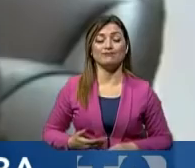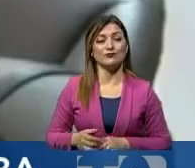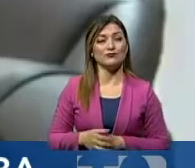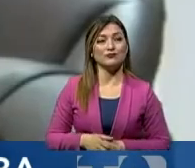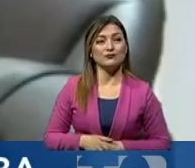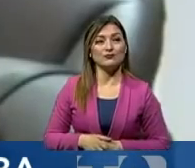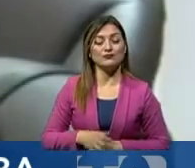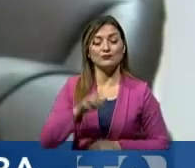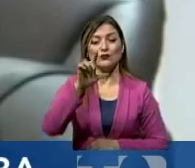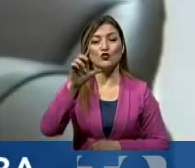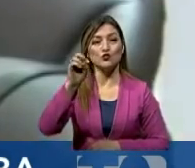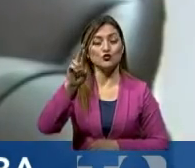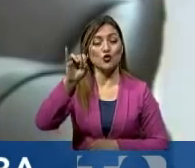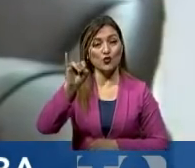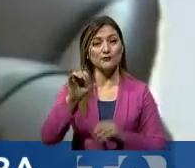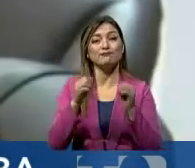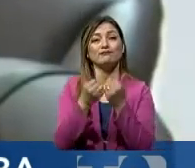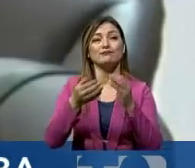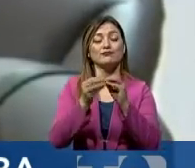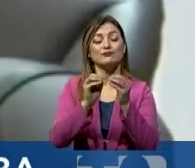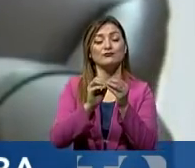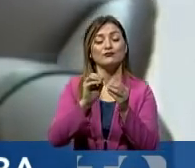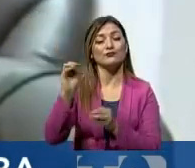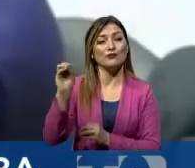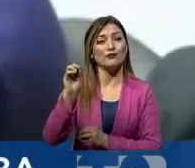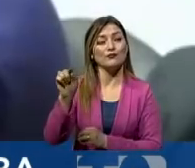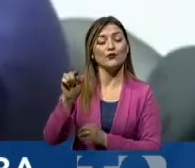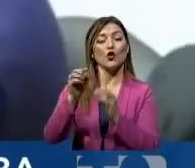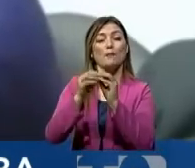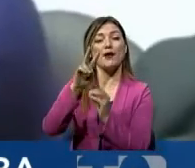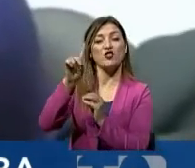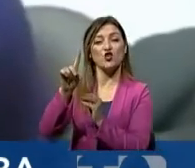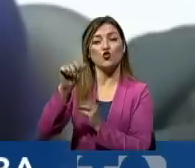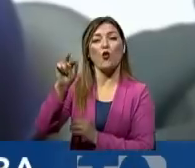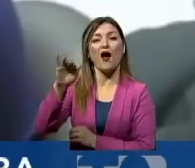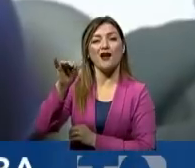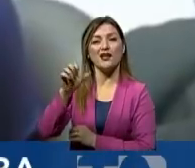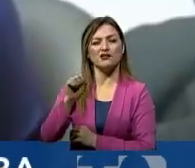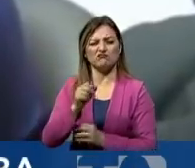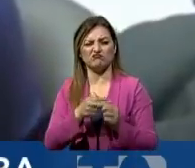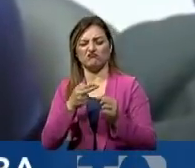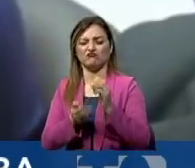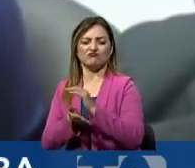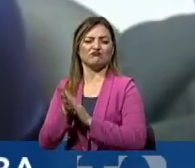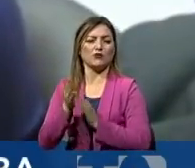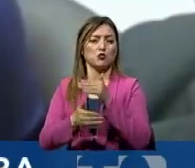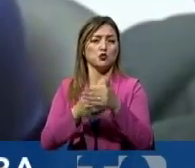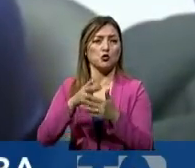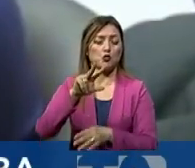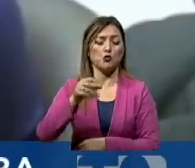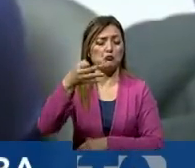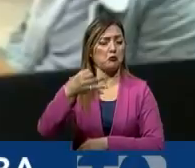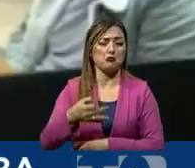Saquicela. Yori y la asambleísta oficialista Natalie Arias abandonaron la sesión, pues aseguraron que no se estaba cumpliendo con el